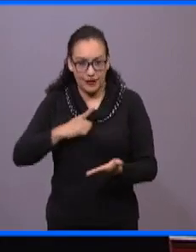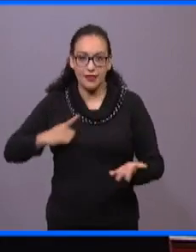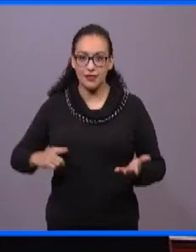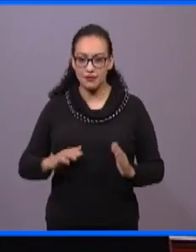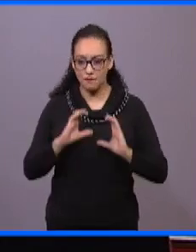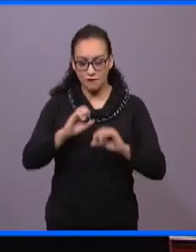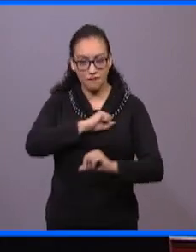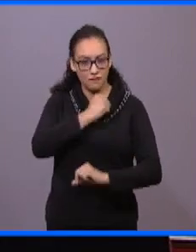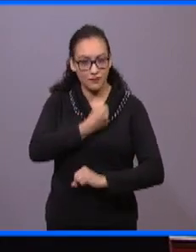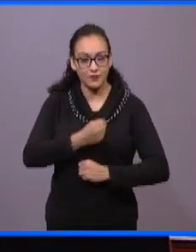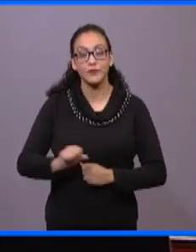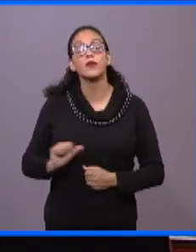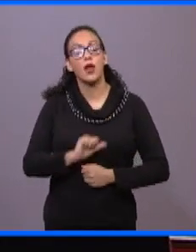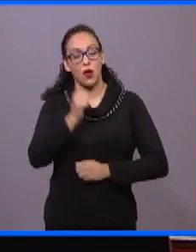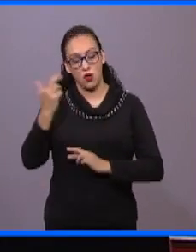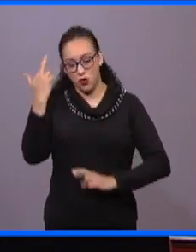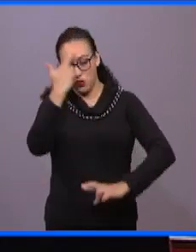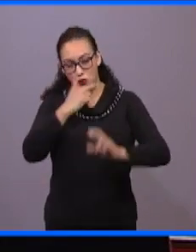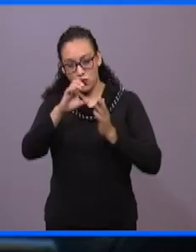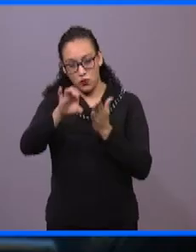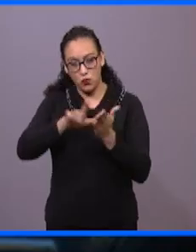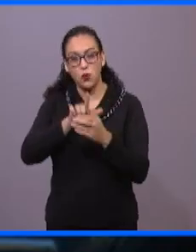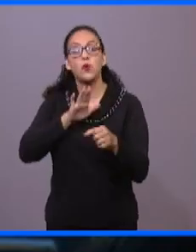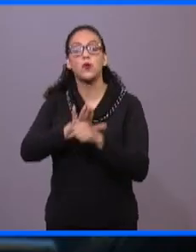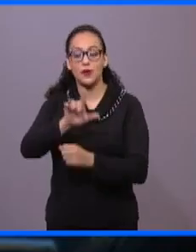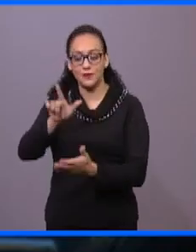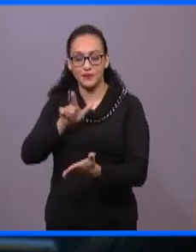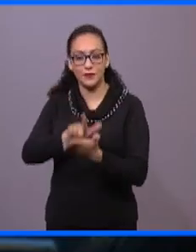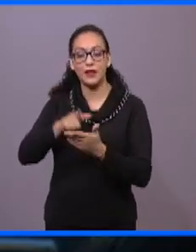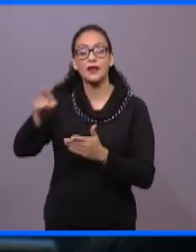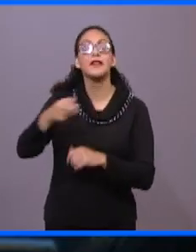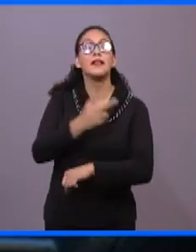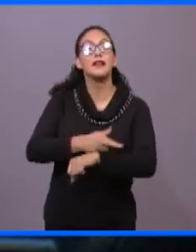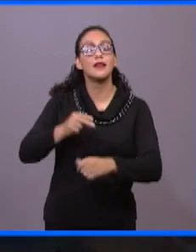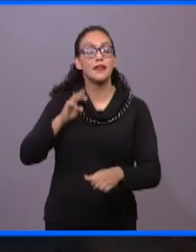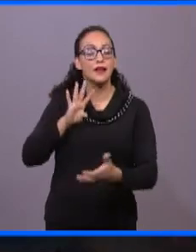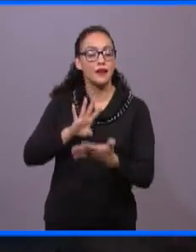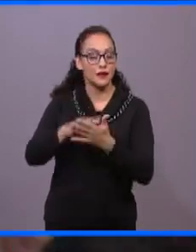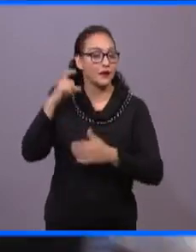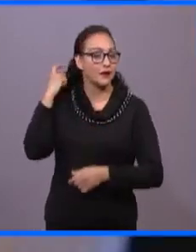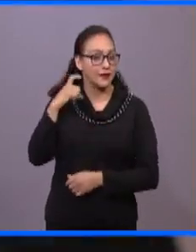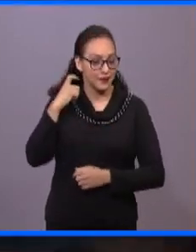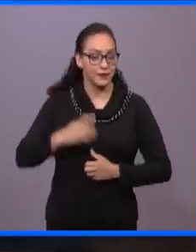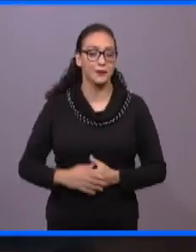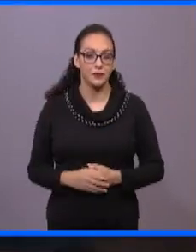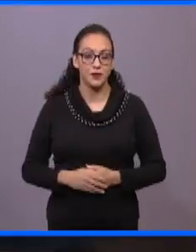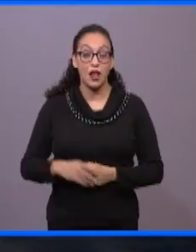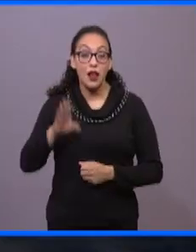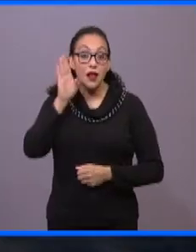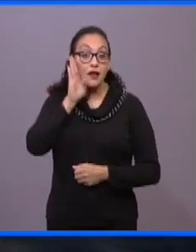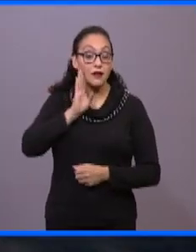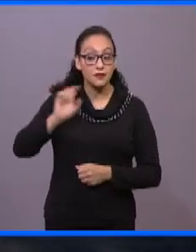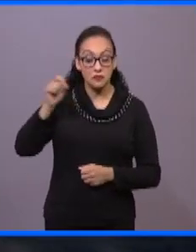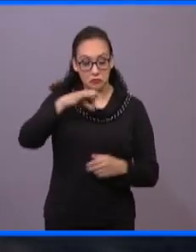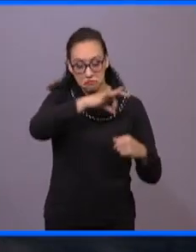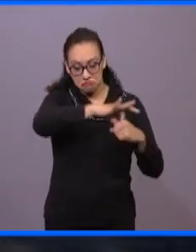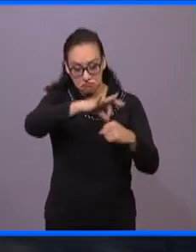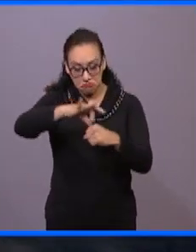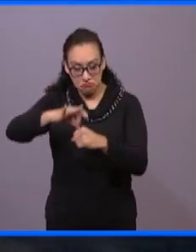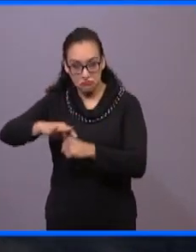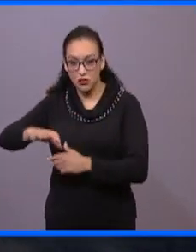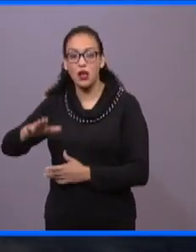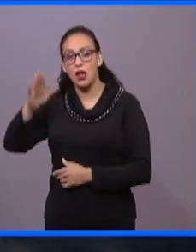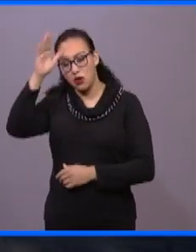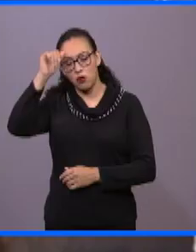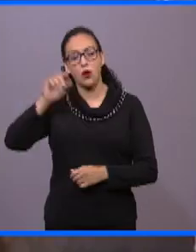Pleno inició el estudio de acciones de inconstitucionalidad contra disposiciones del Código Penal de Querétaro. Una mayoría de ministras y ministros votó en contra de